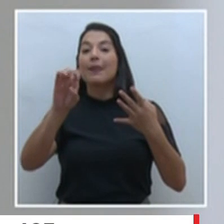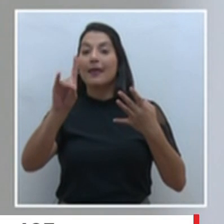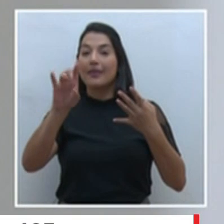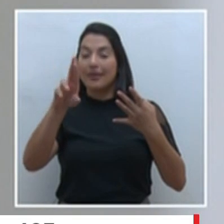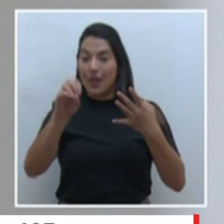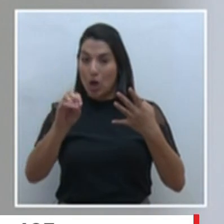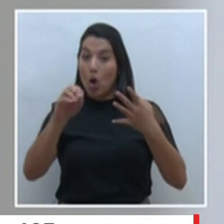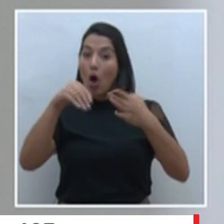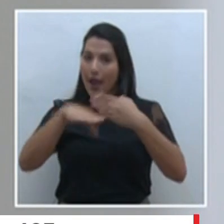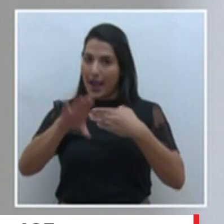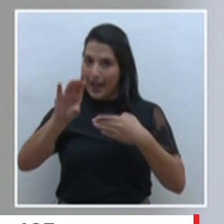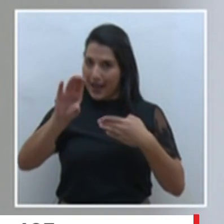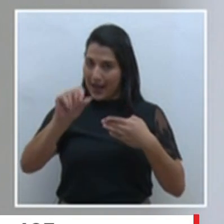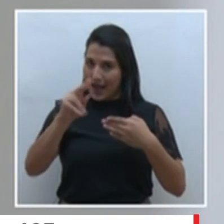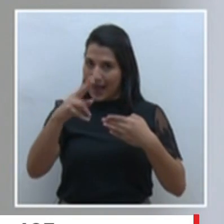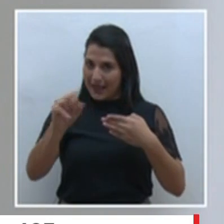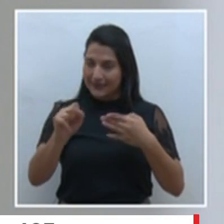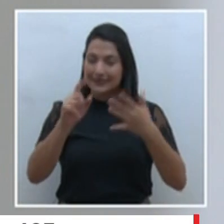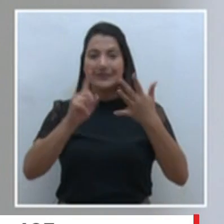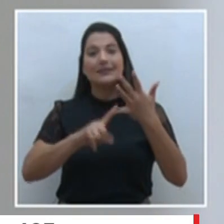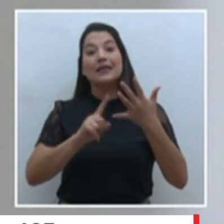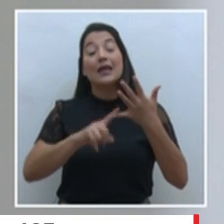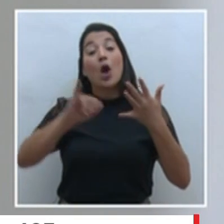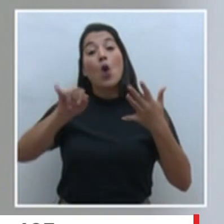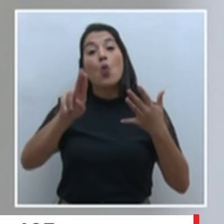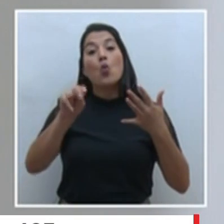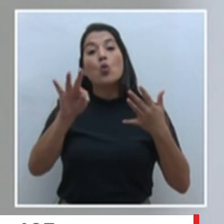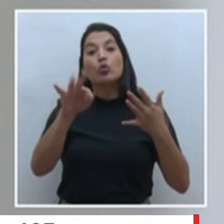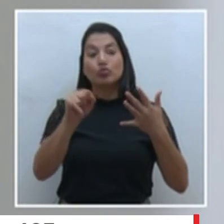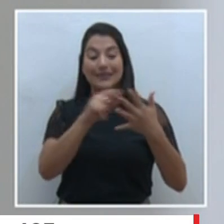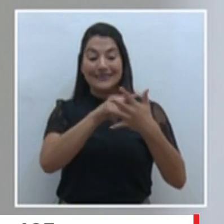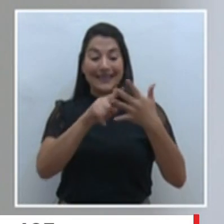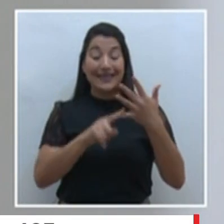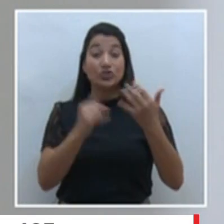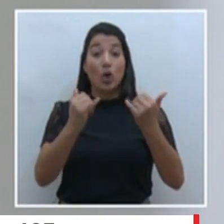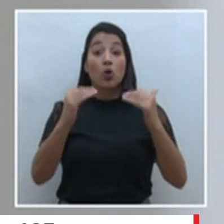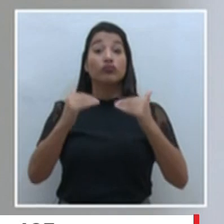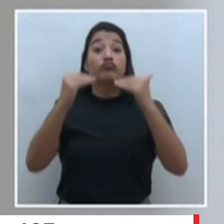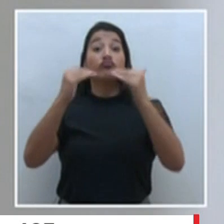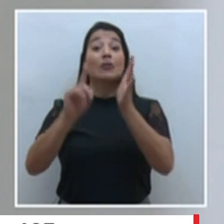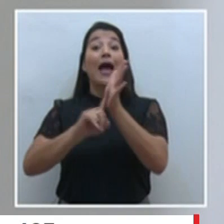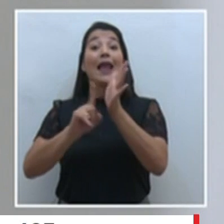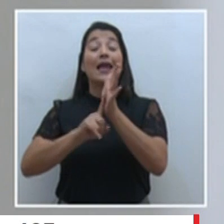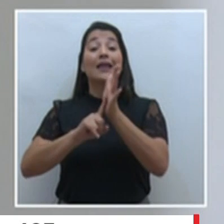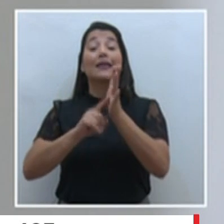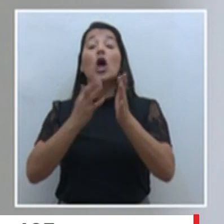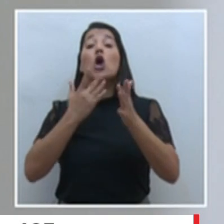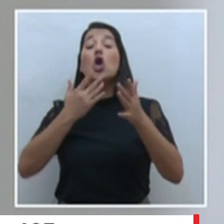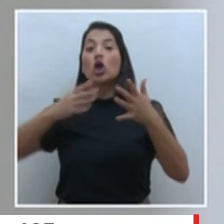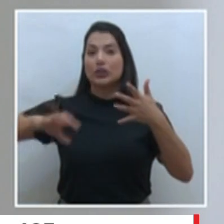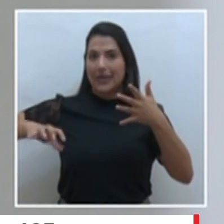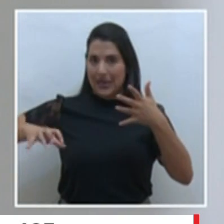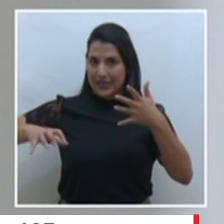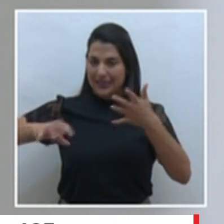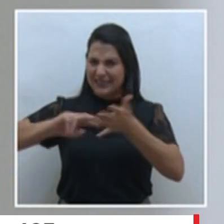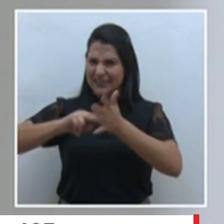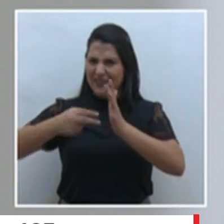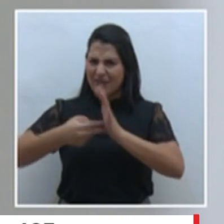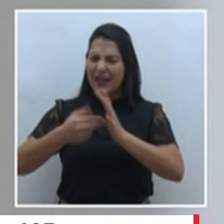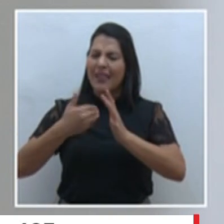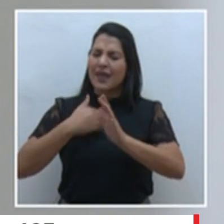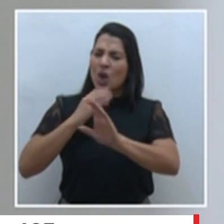momento están en fase de alerta naranja y por 2 semanas. Eso significa que tienen unas medidas